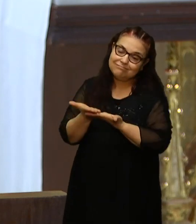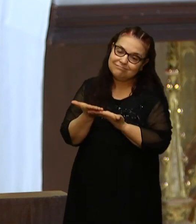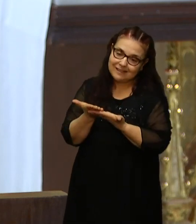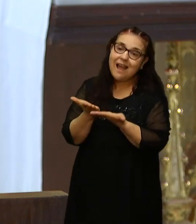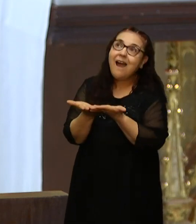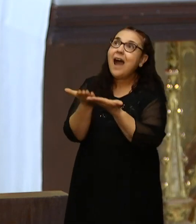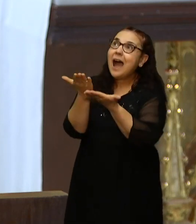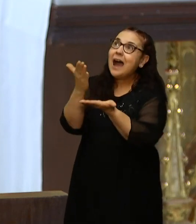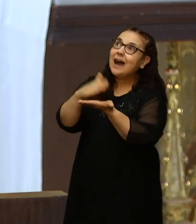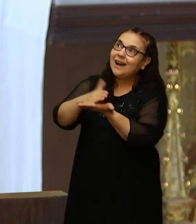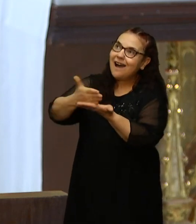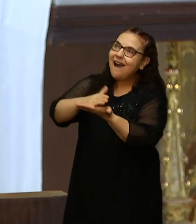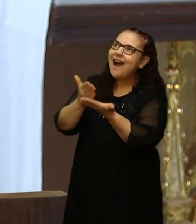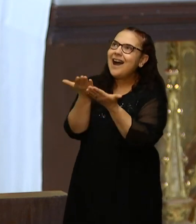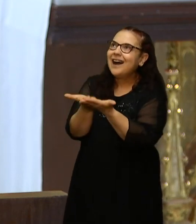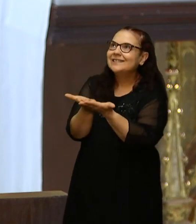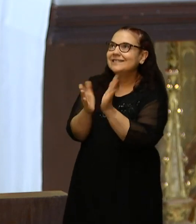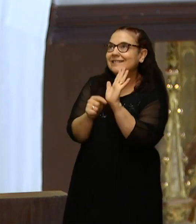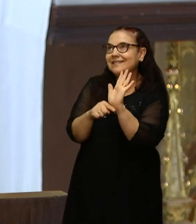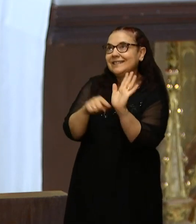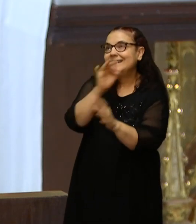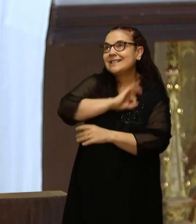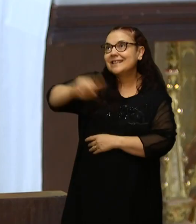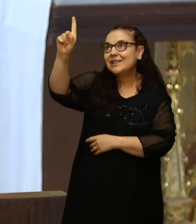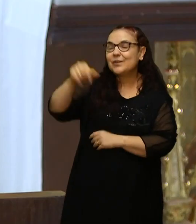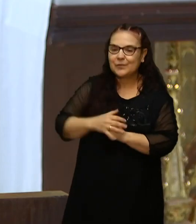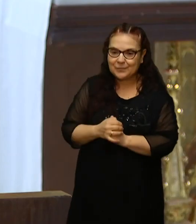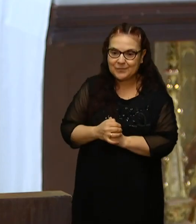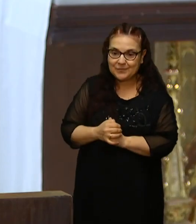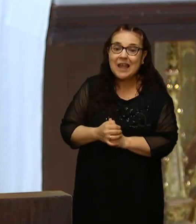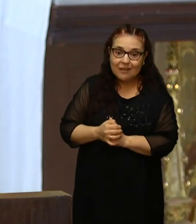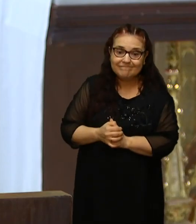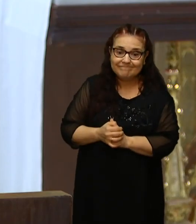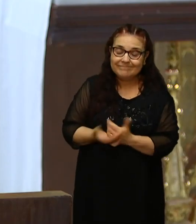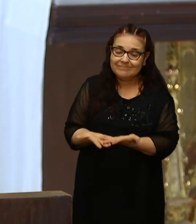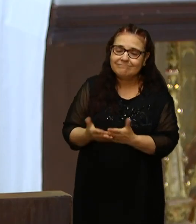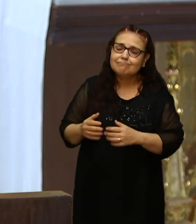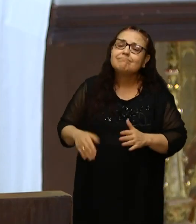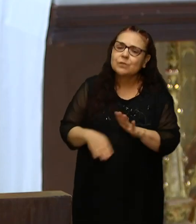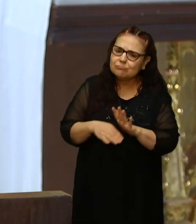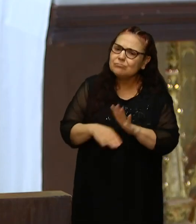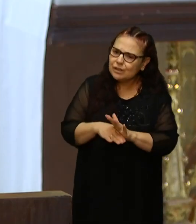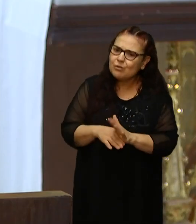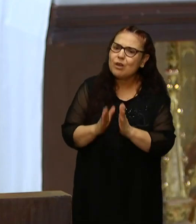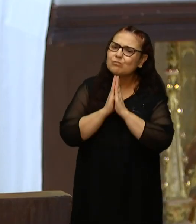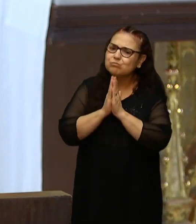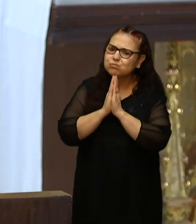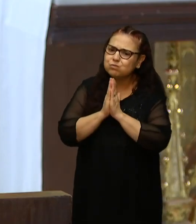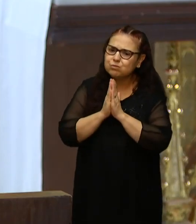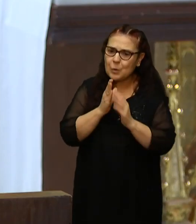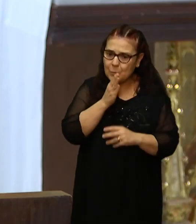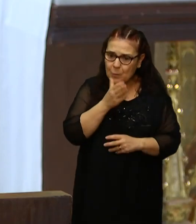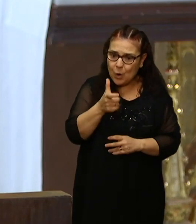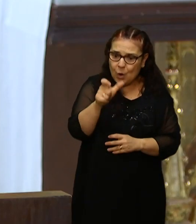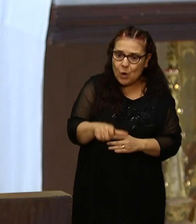el Señor. Y, cómo no, tenemos que seguir orando, no ya por los pobres